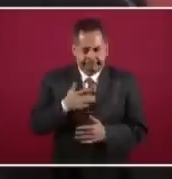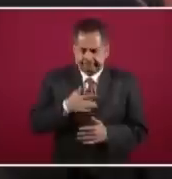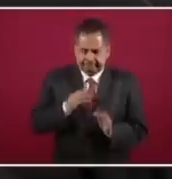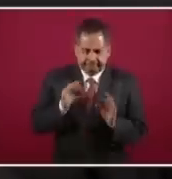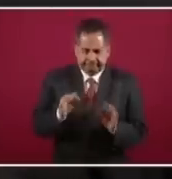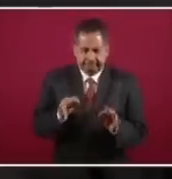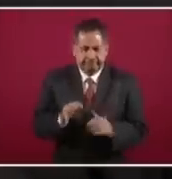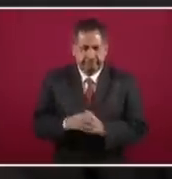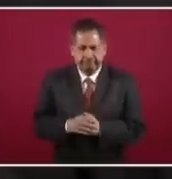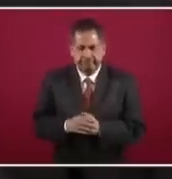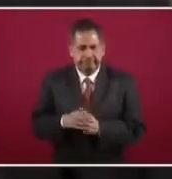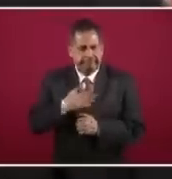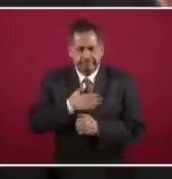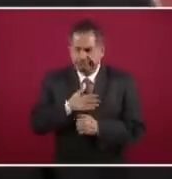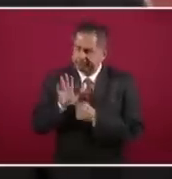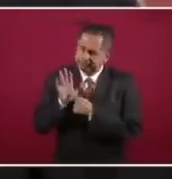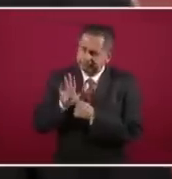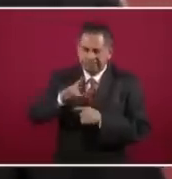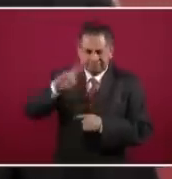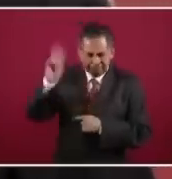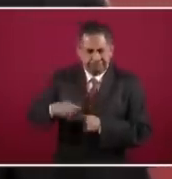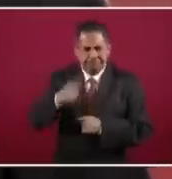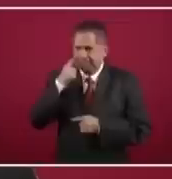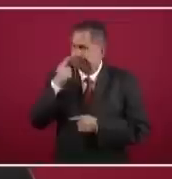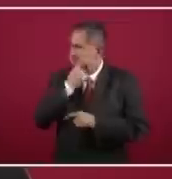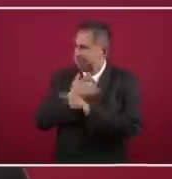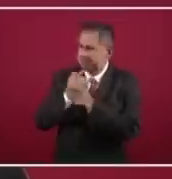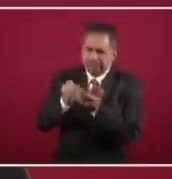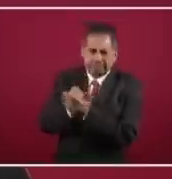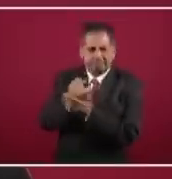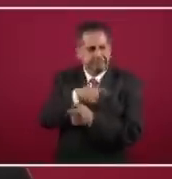estableciendo una auténtica, una verdadera democracia.